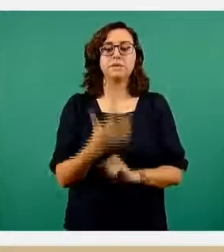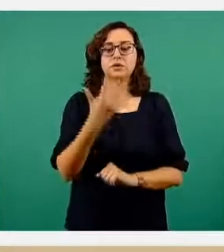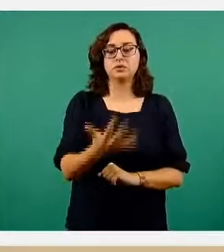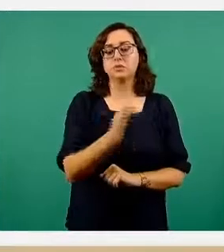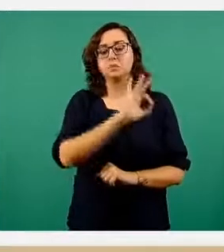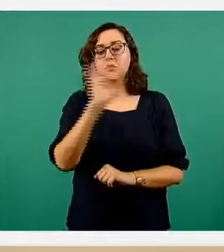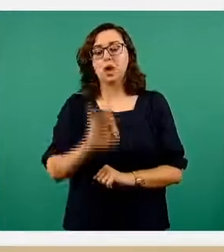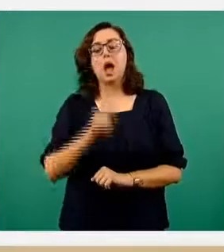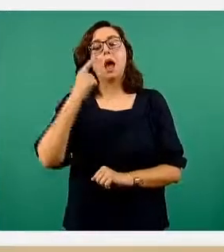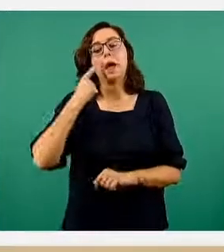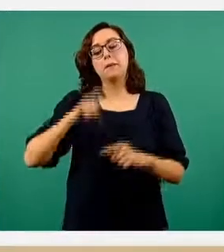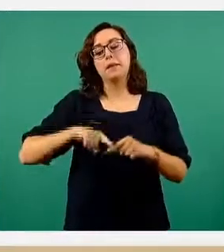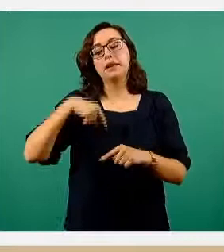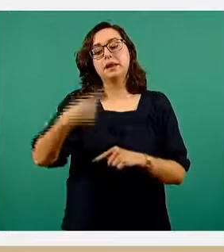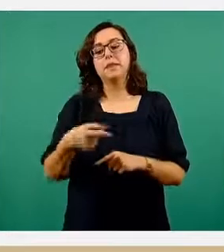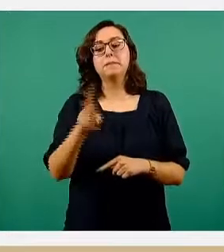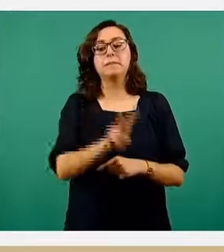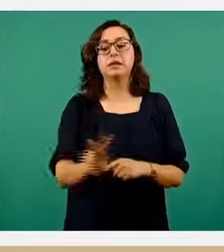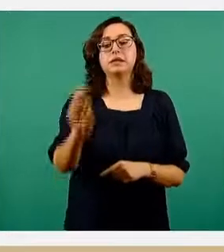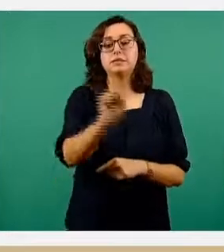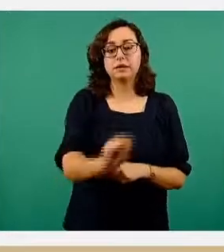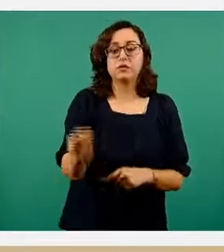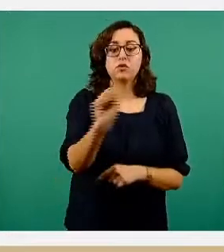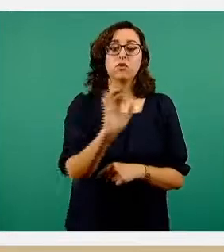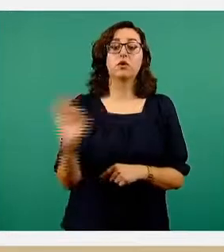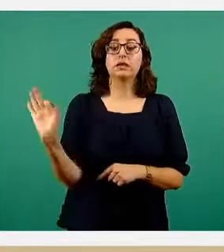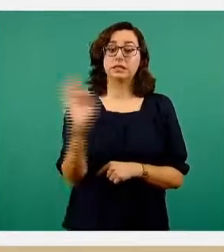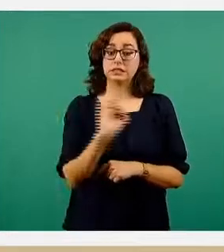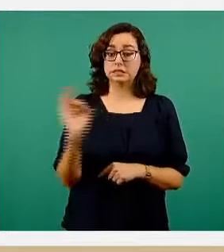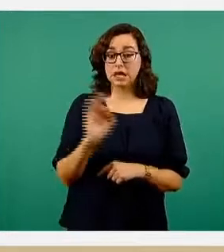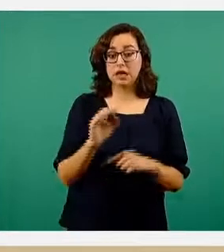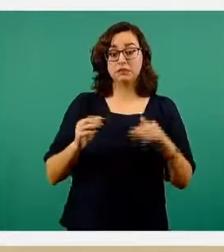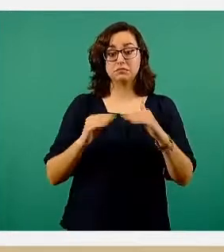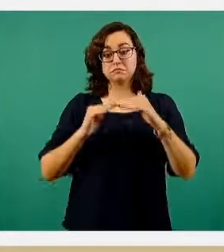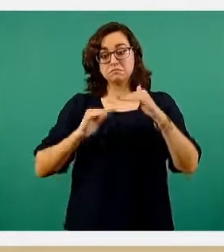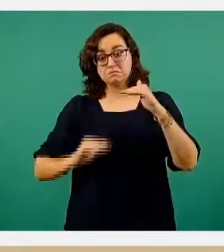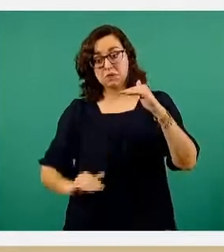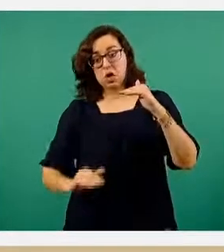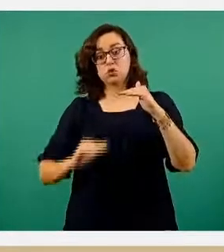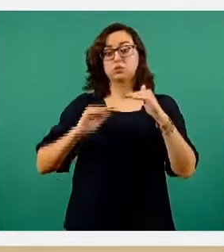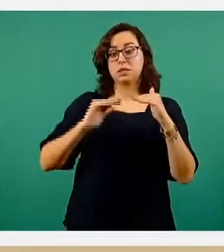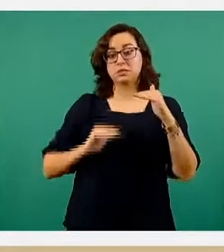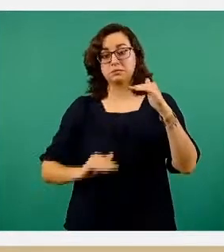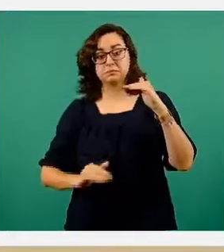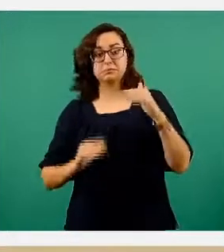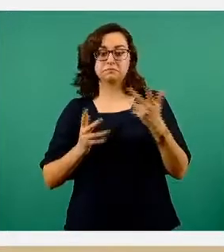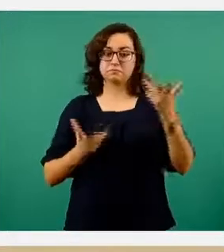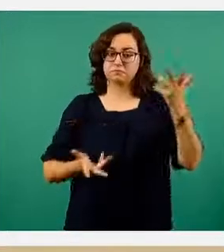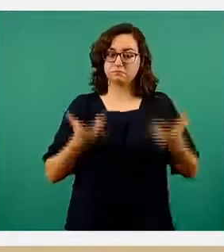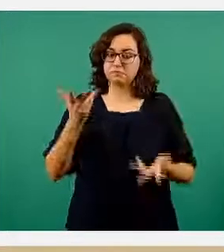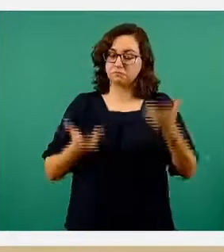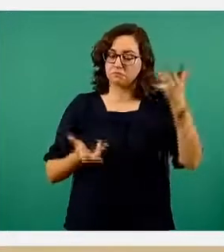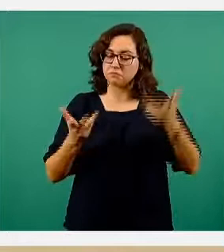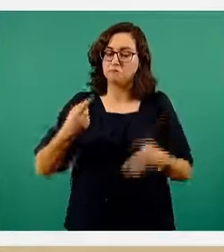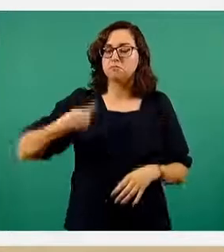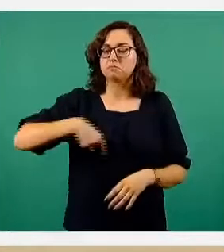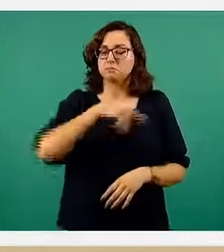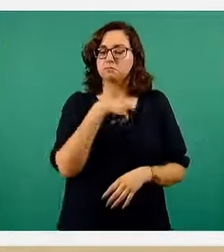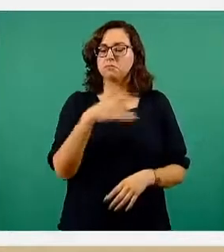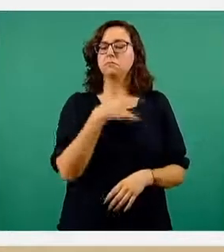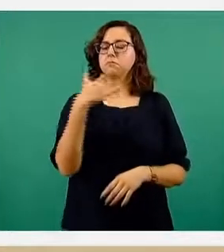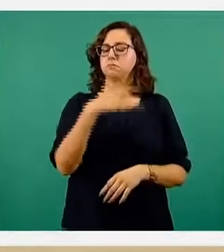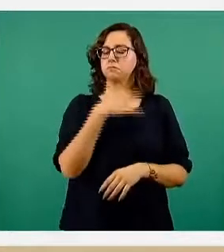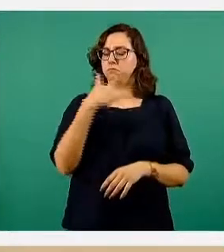días más, viernes, sábado, en la cual esta curva puede moverse, y por lo tanto estamos estimando que realmente esta